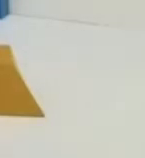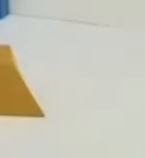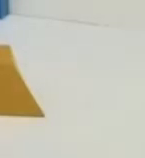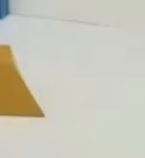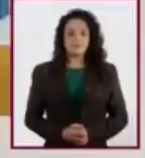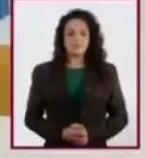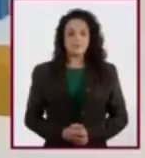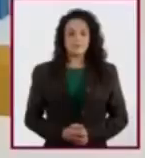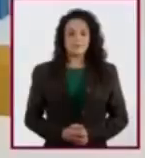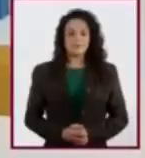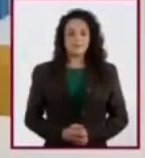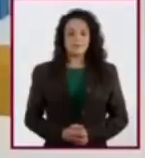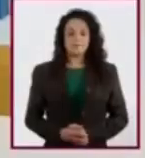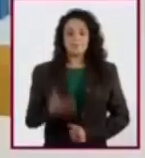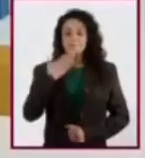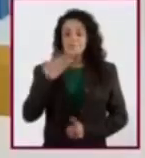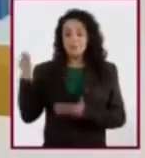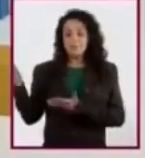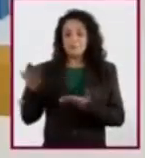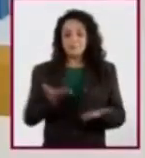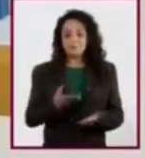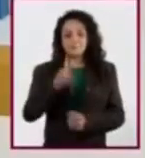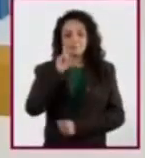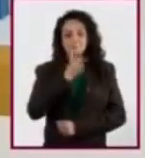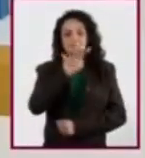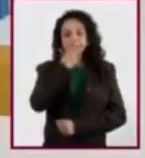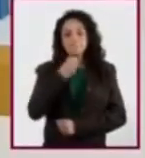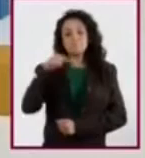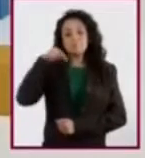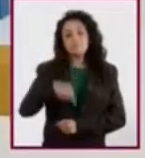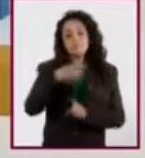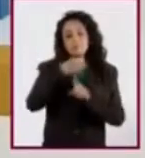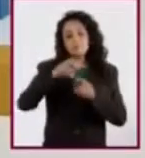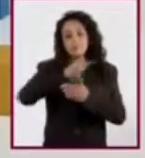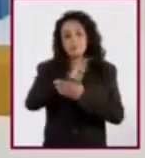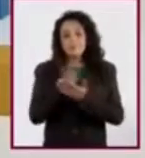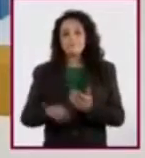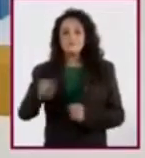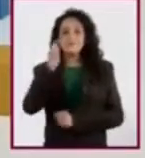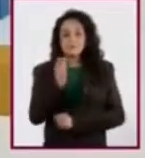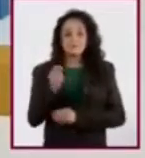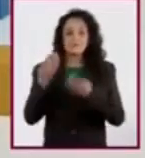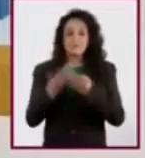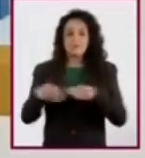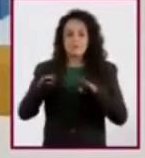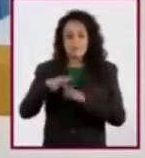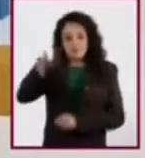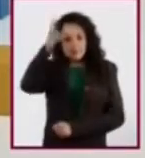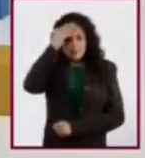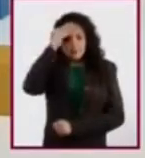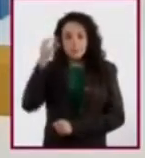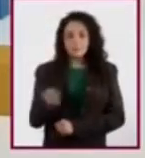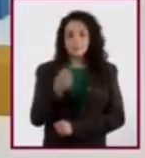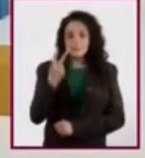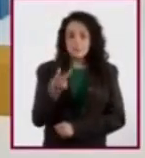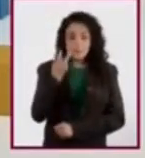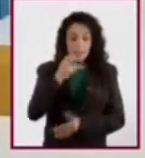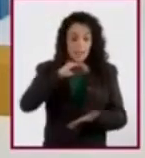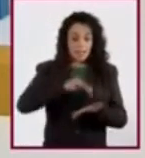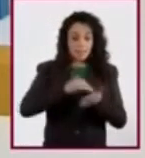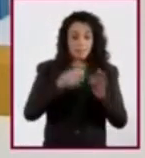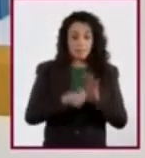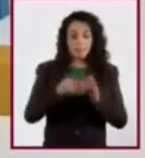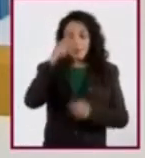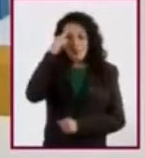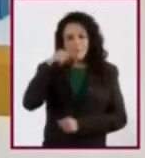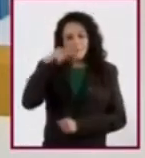¿Qué tal? Bienvenidas y bienvenidos a una emisión más de Aprende en Casa 2, la estrategia con la que estamos llegando hasta su